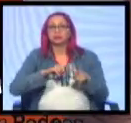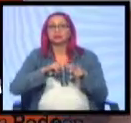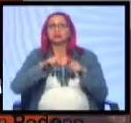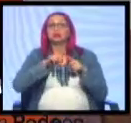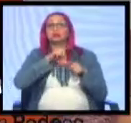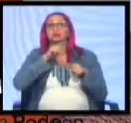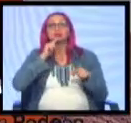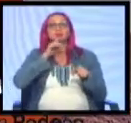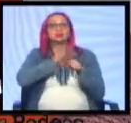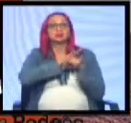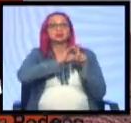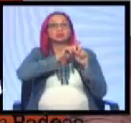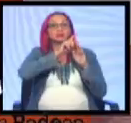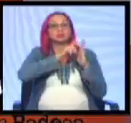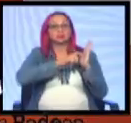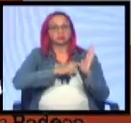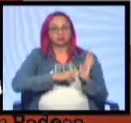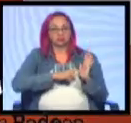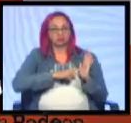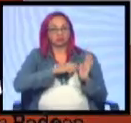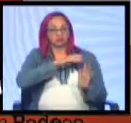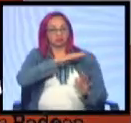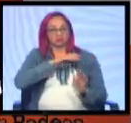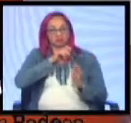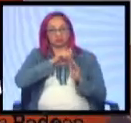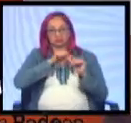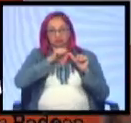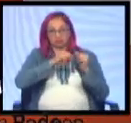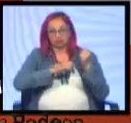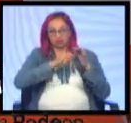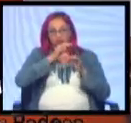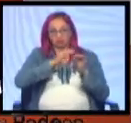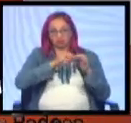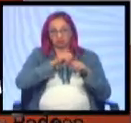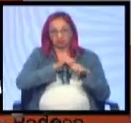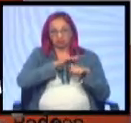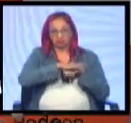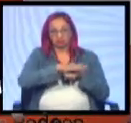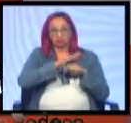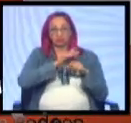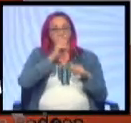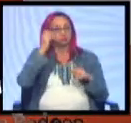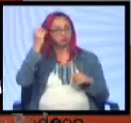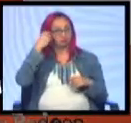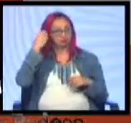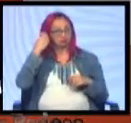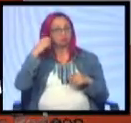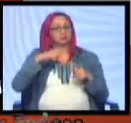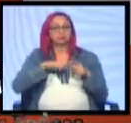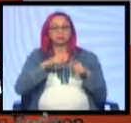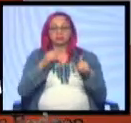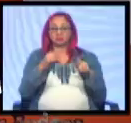ellos cumplen con ciertos requisitos, la asesoría jurídica emite un criterio y